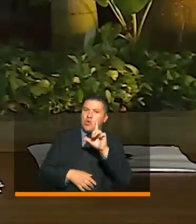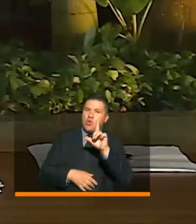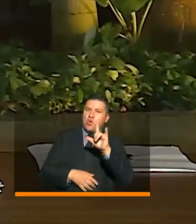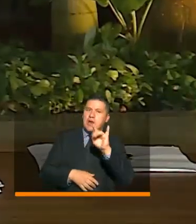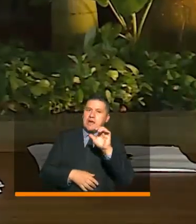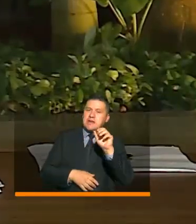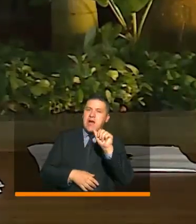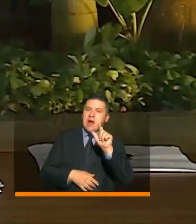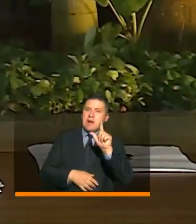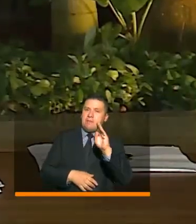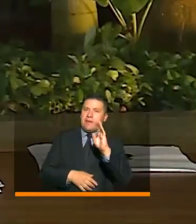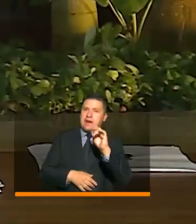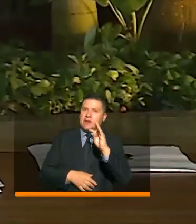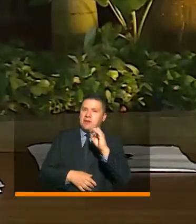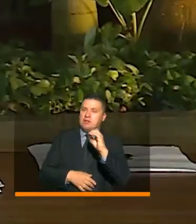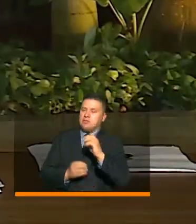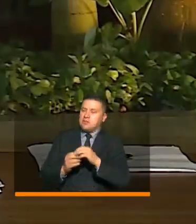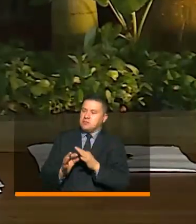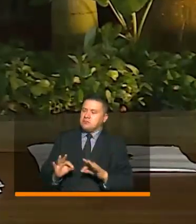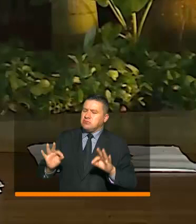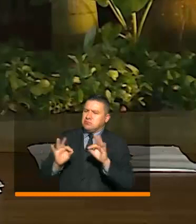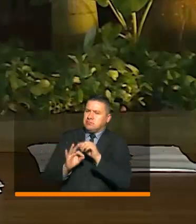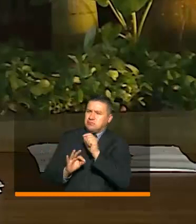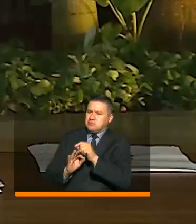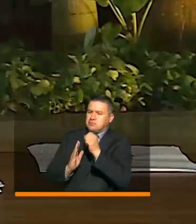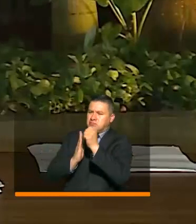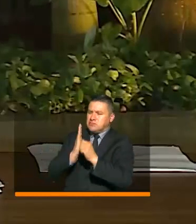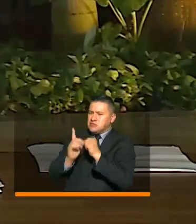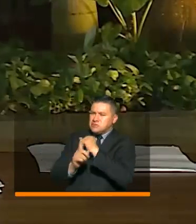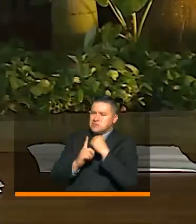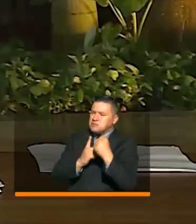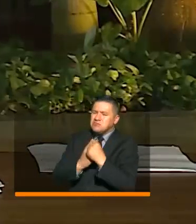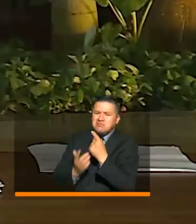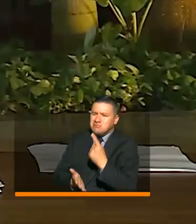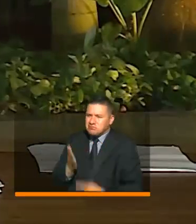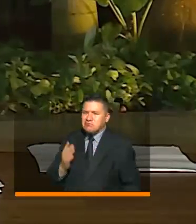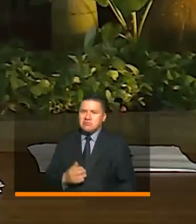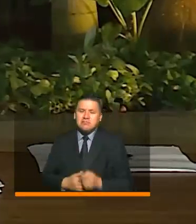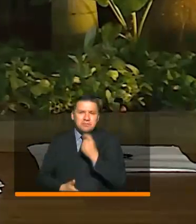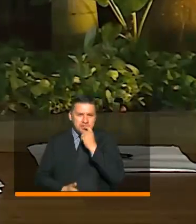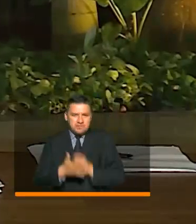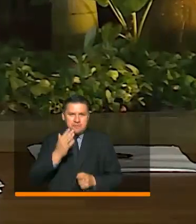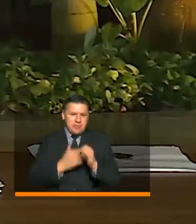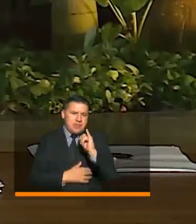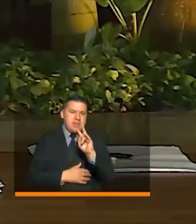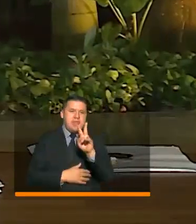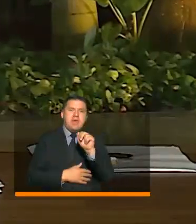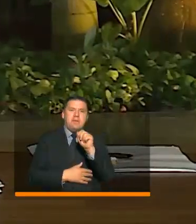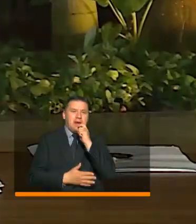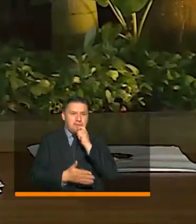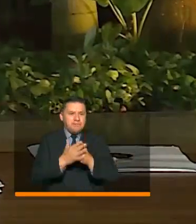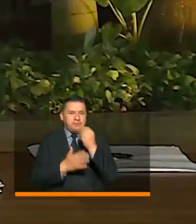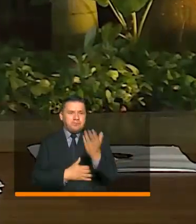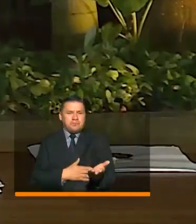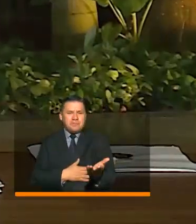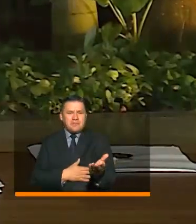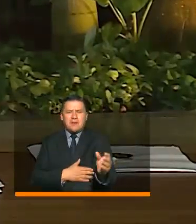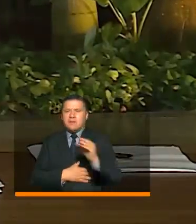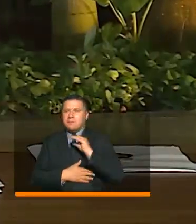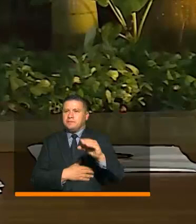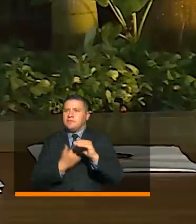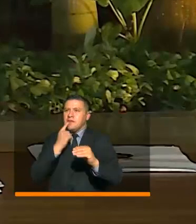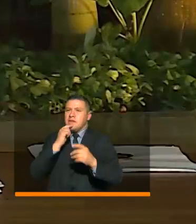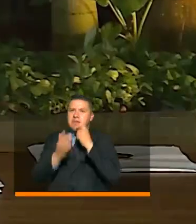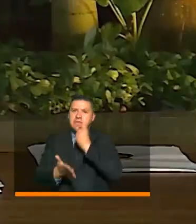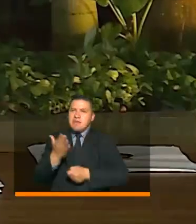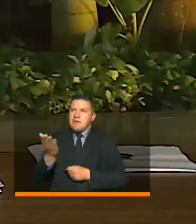de los temas quizás más importantes también dentro de los programas sociales ha sido la devolución del IVA. Una devolución que ya